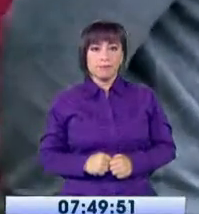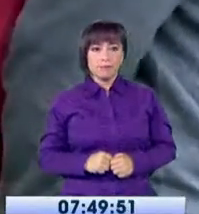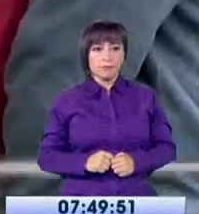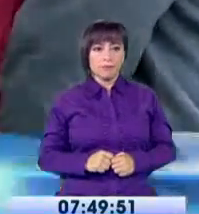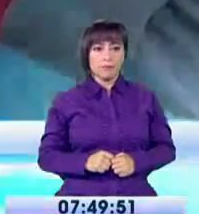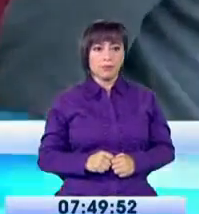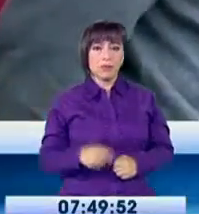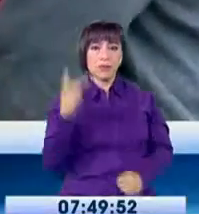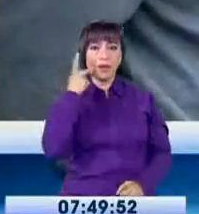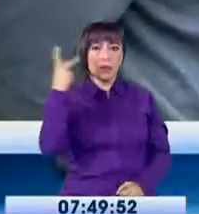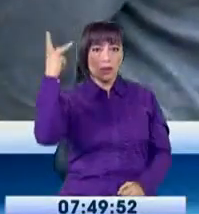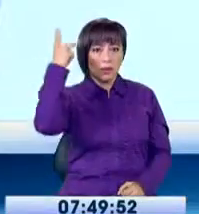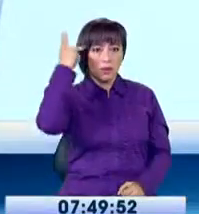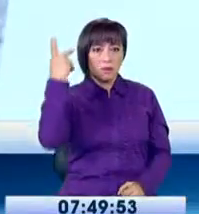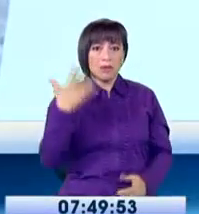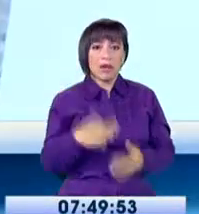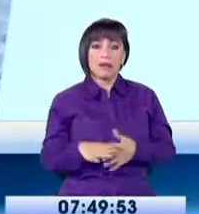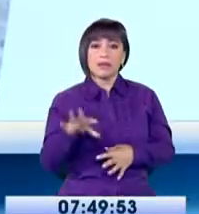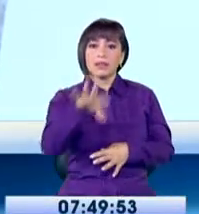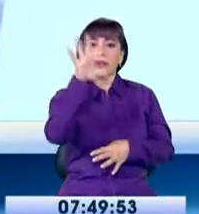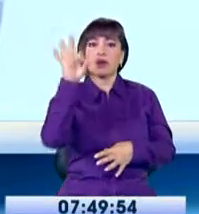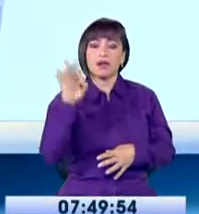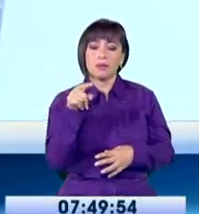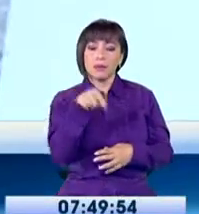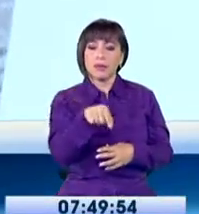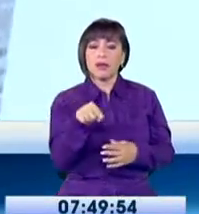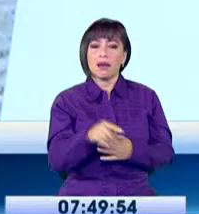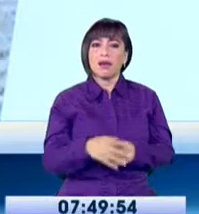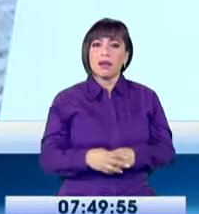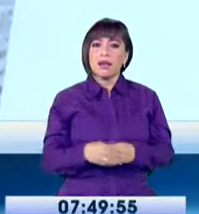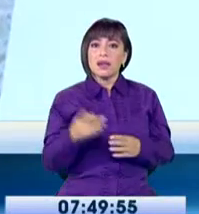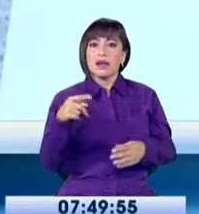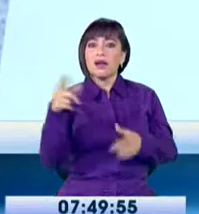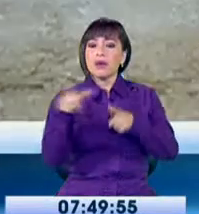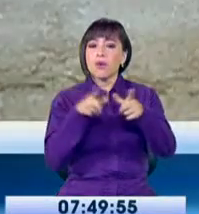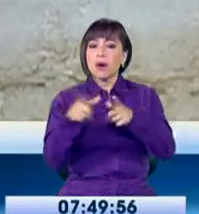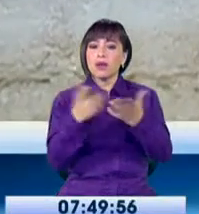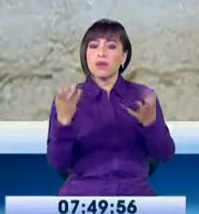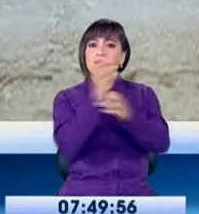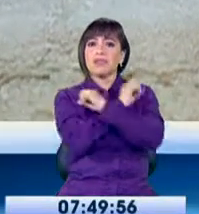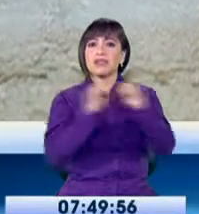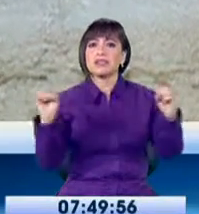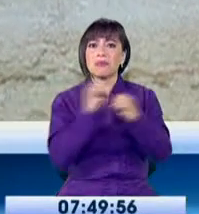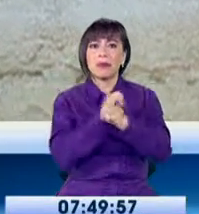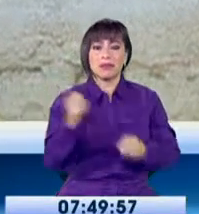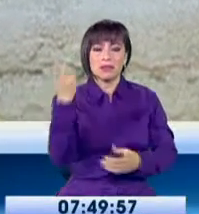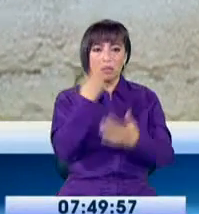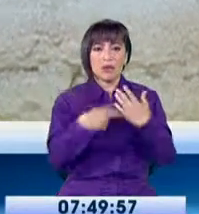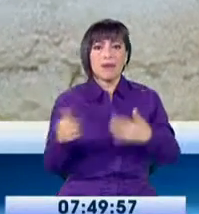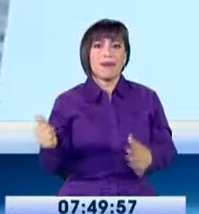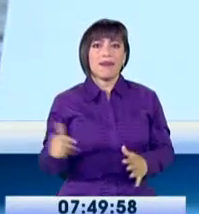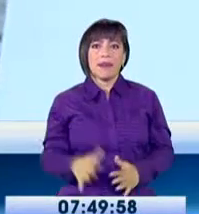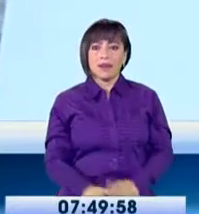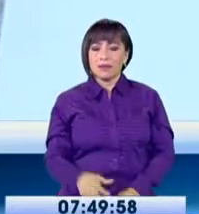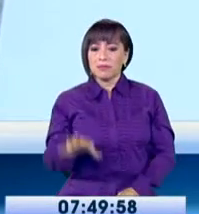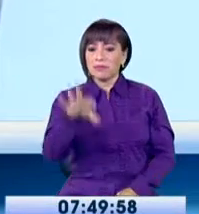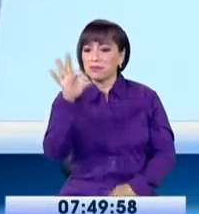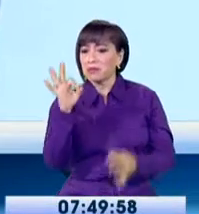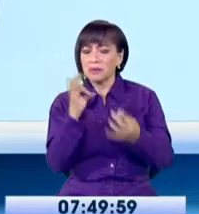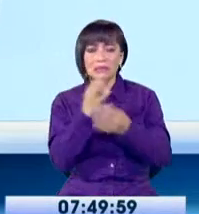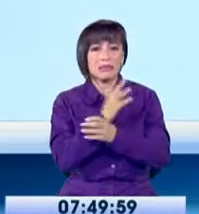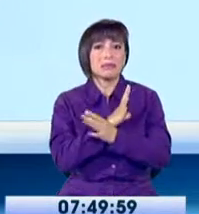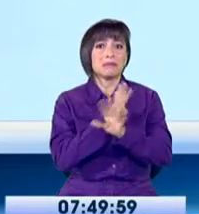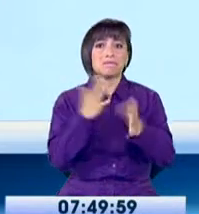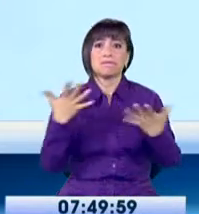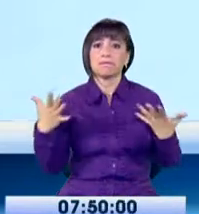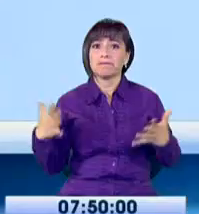A los padres de Nicole les encontramos en la parada del bus de donde ella desapareció el pasado lunes, sin dejar rastro alguno.